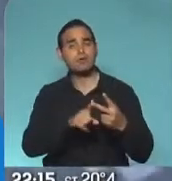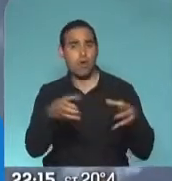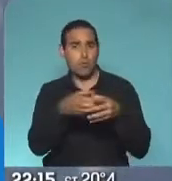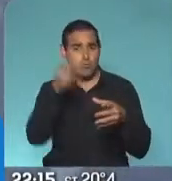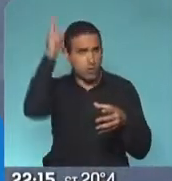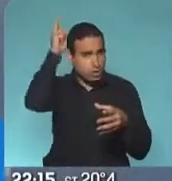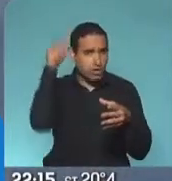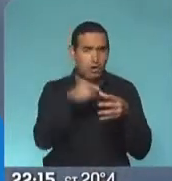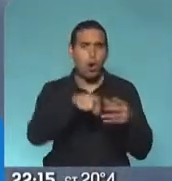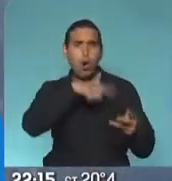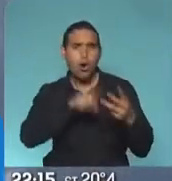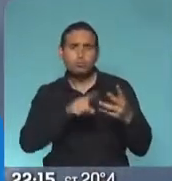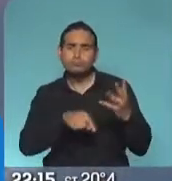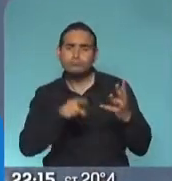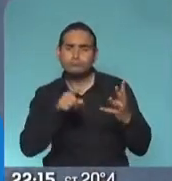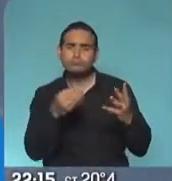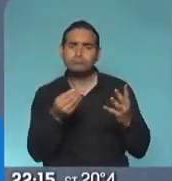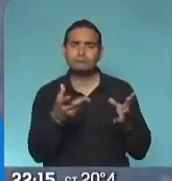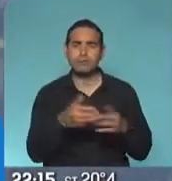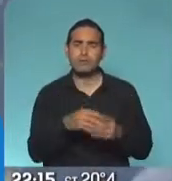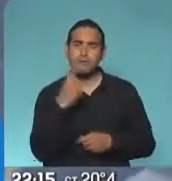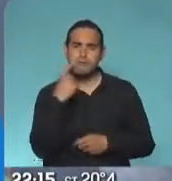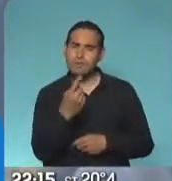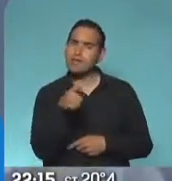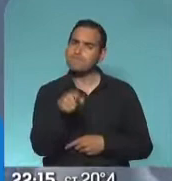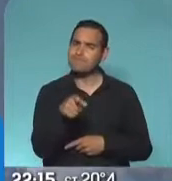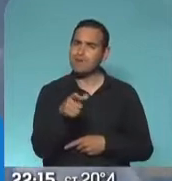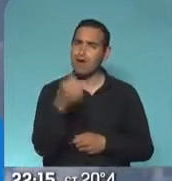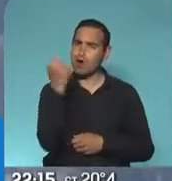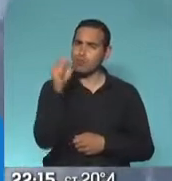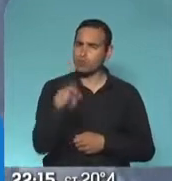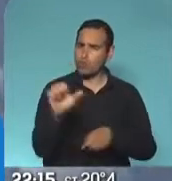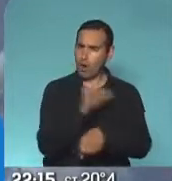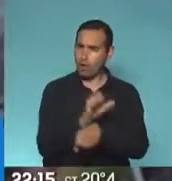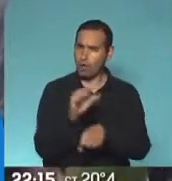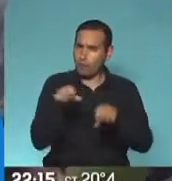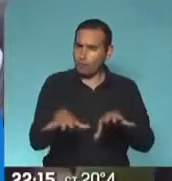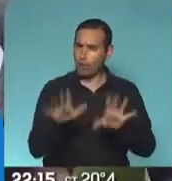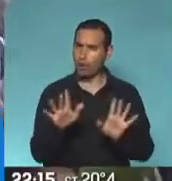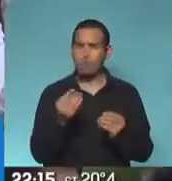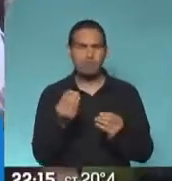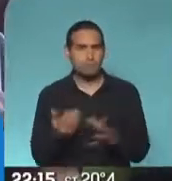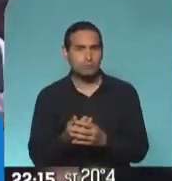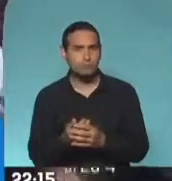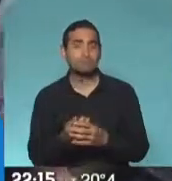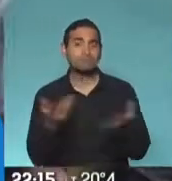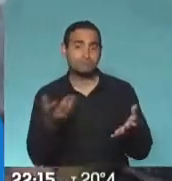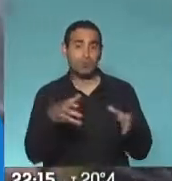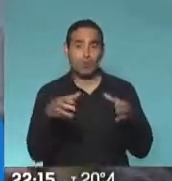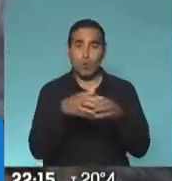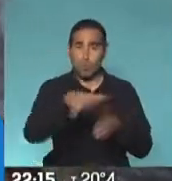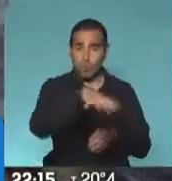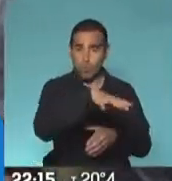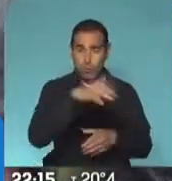indígenas, aparecen otras cuestiones detrás que marcan las debilidades que tiene hoy la economía ecuatoriana. ¿Por qué? Las poblaciones indígenas